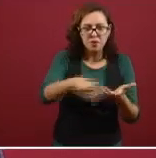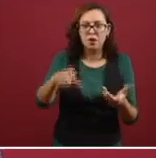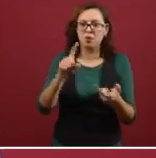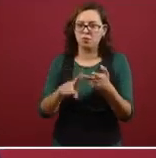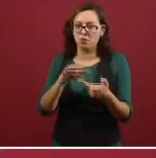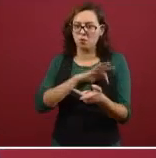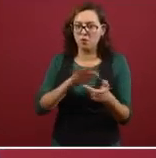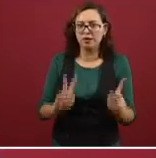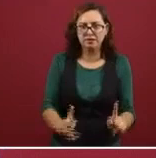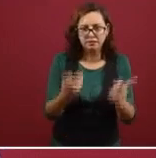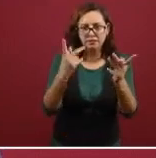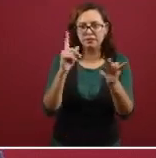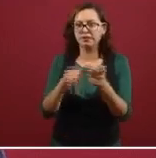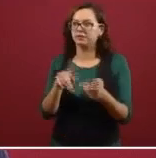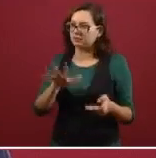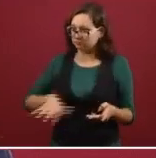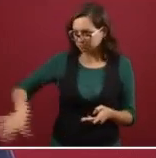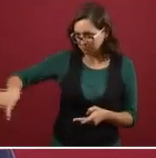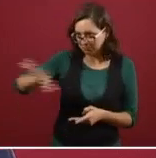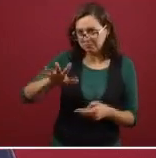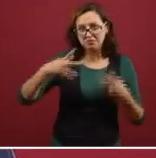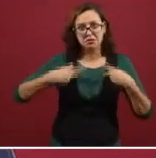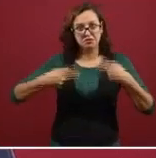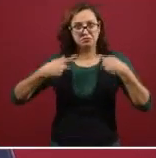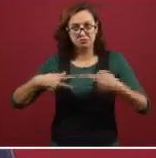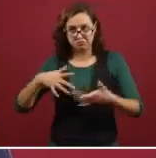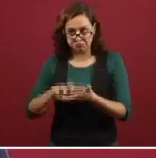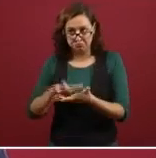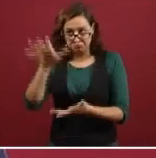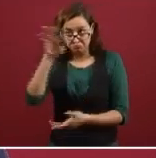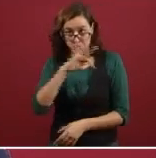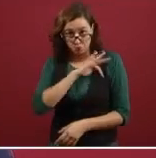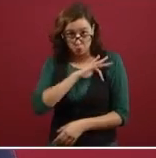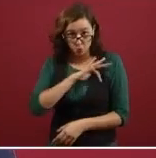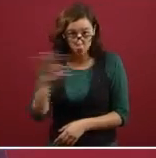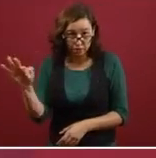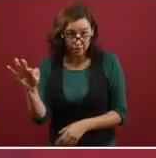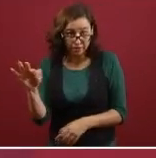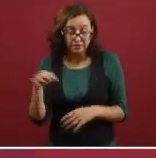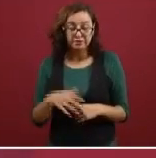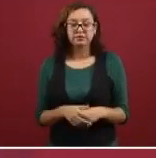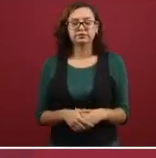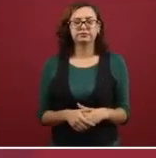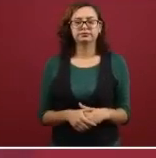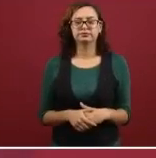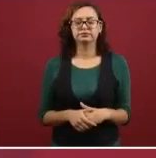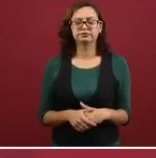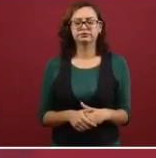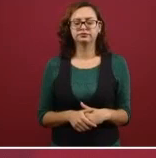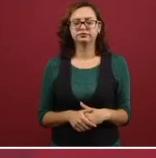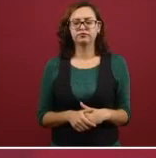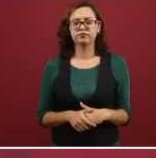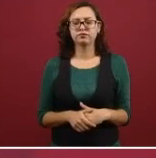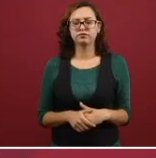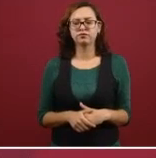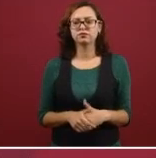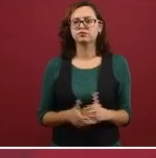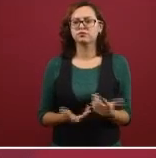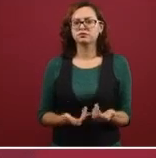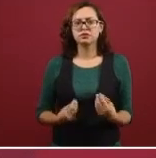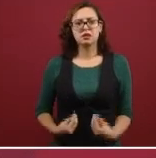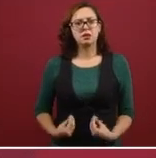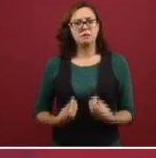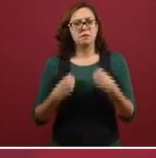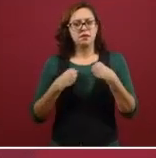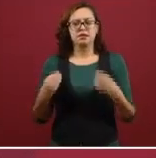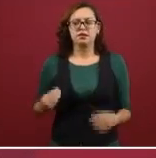la mayoría de los mexicanos, a partir de el bienestar,